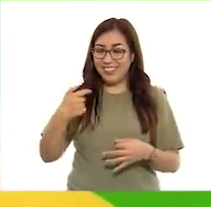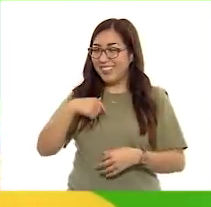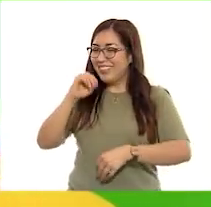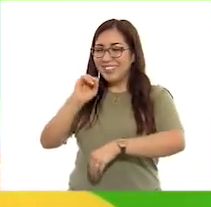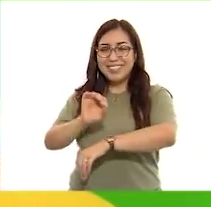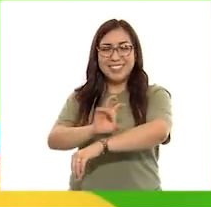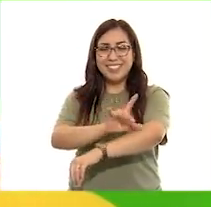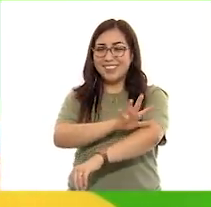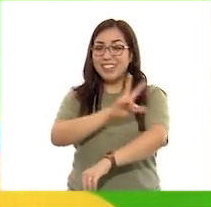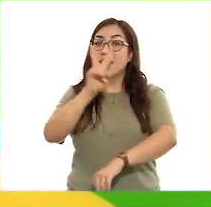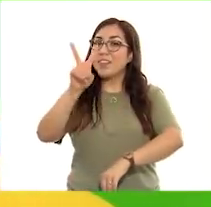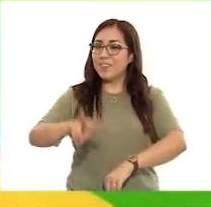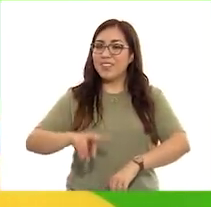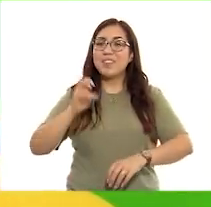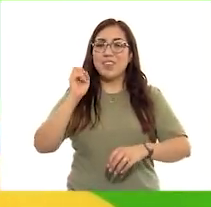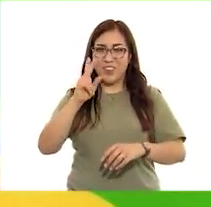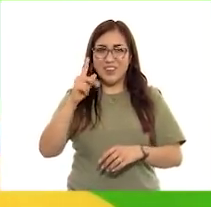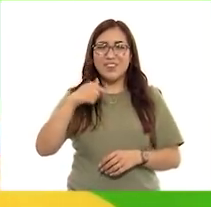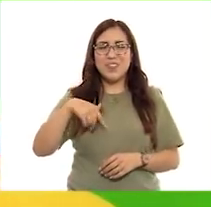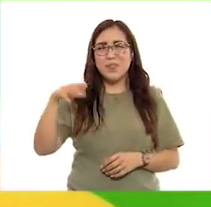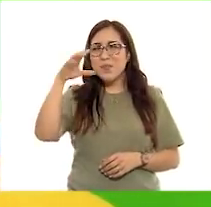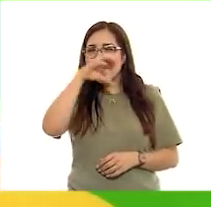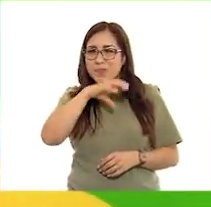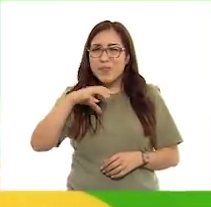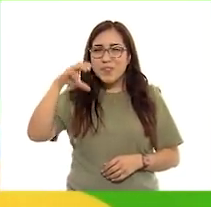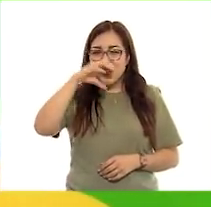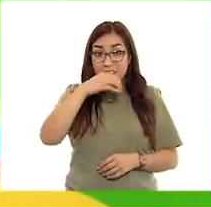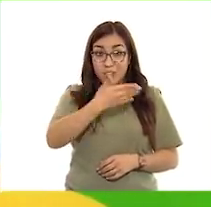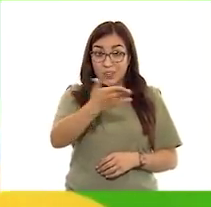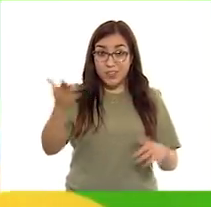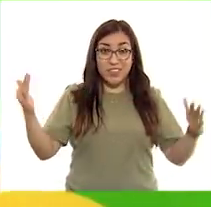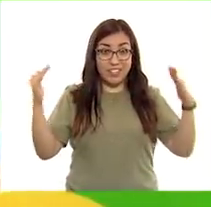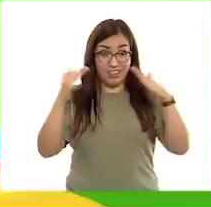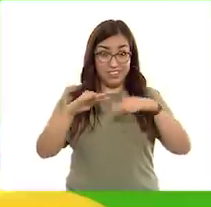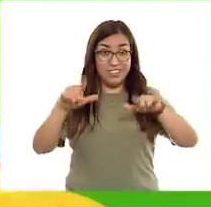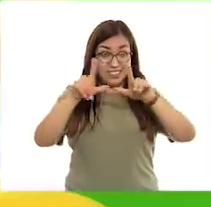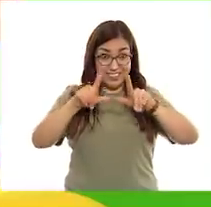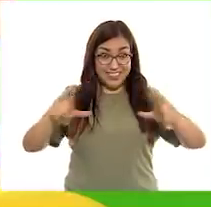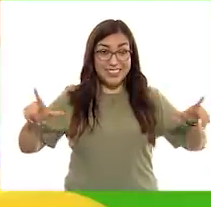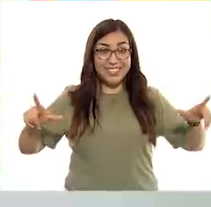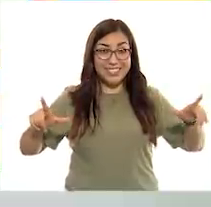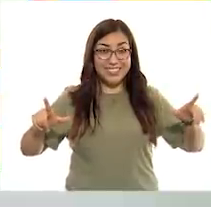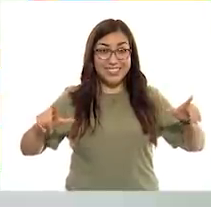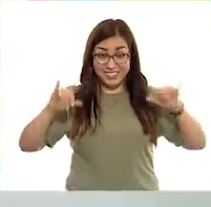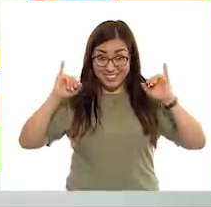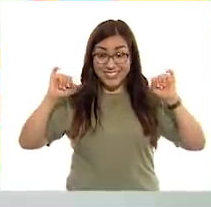emocioné! Está muy intrigante esto. En casa, ¿están listas y listos?